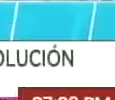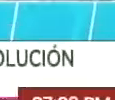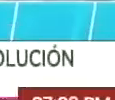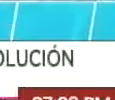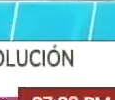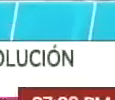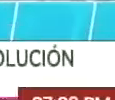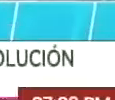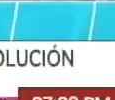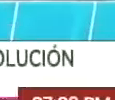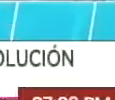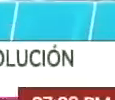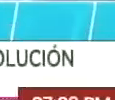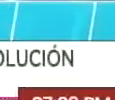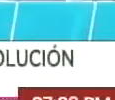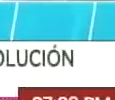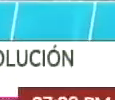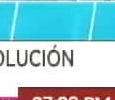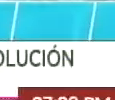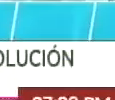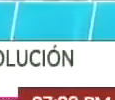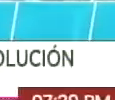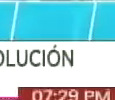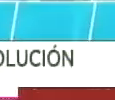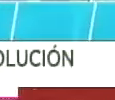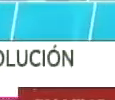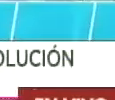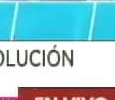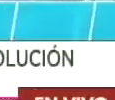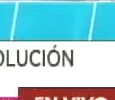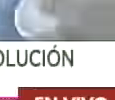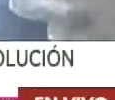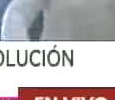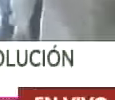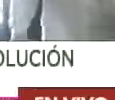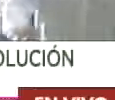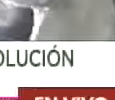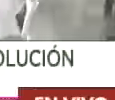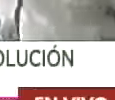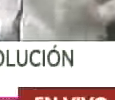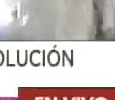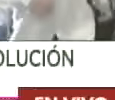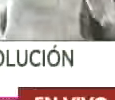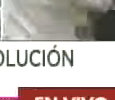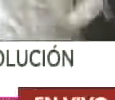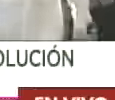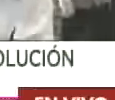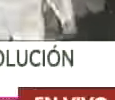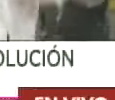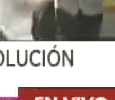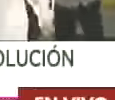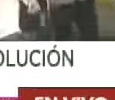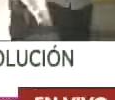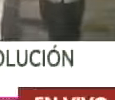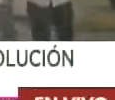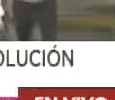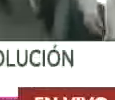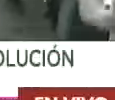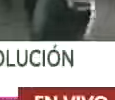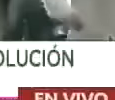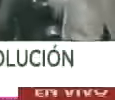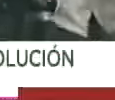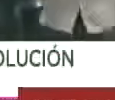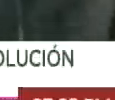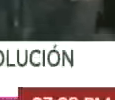y en Cuba entregamos un CDI de paquete, y al lado del CDI estamos arreglando el liceo, la escuela,